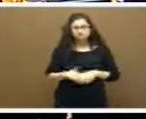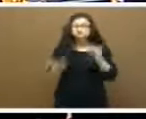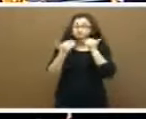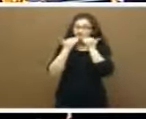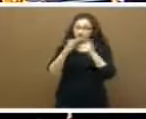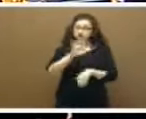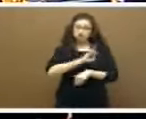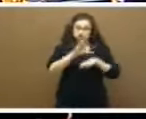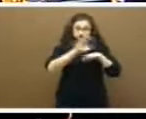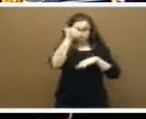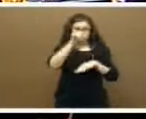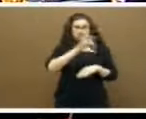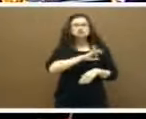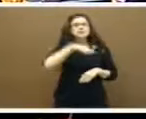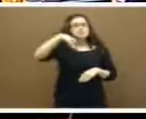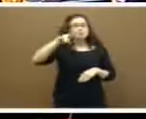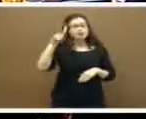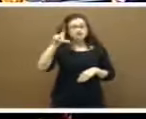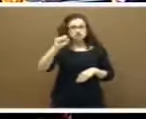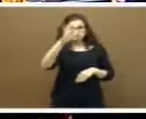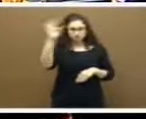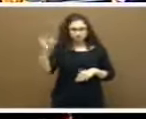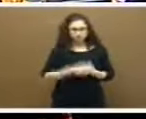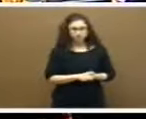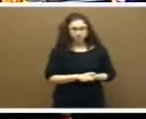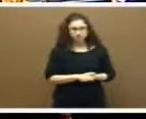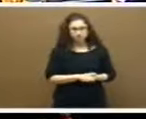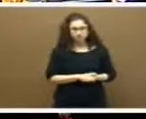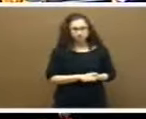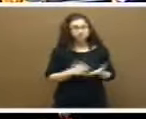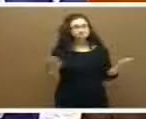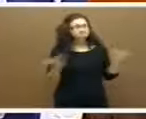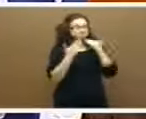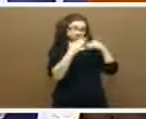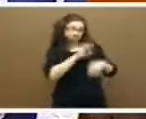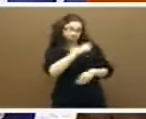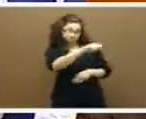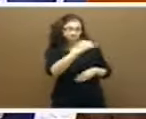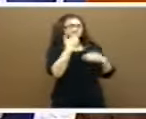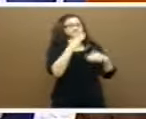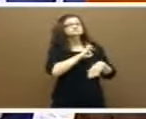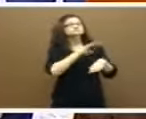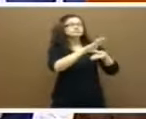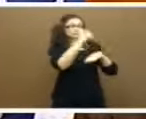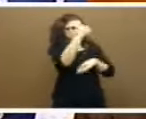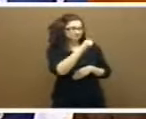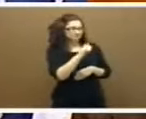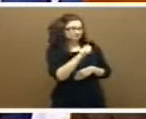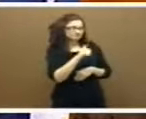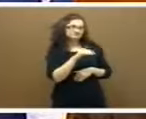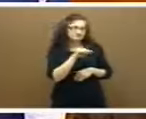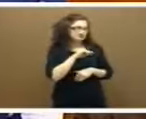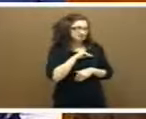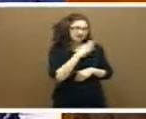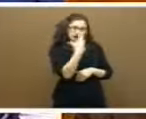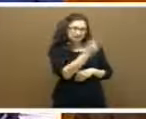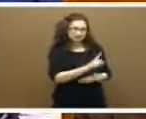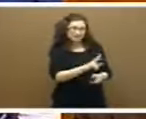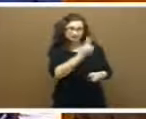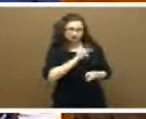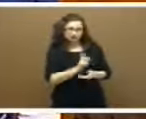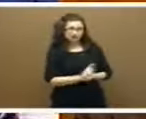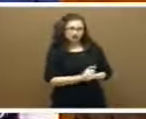Gracias, señor consejero. Señora Murillo, tiene la palabra de nuevo. Gracias, señor presidente. Señor consejero, lamento que no me haya contestado. Lo interpreto como